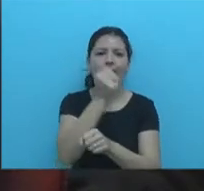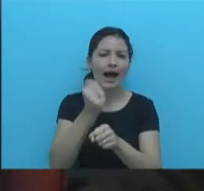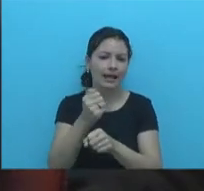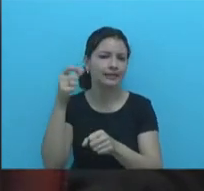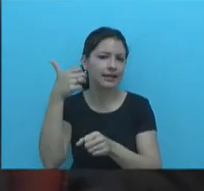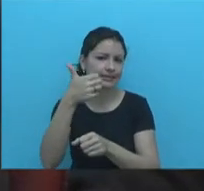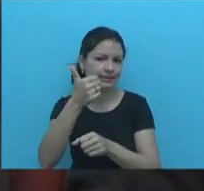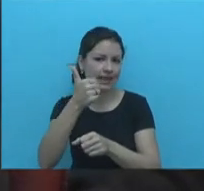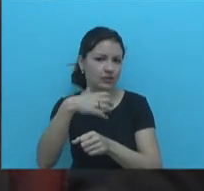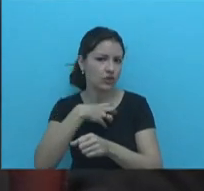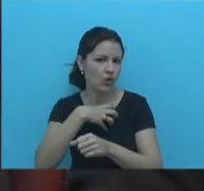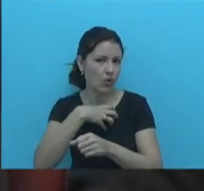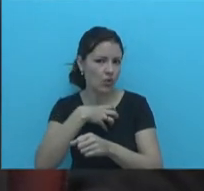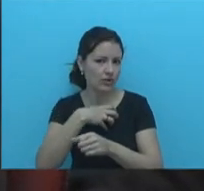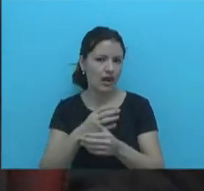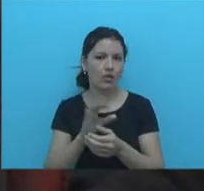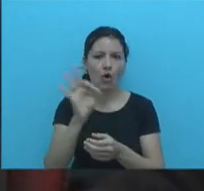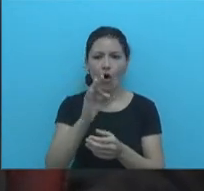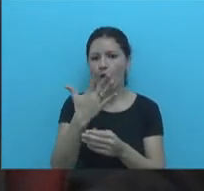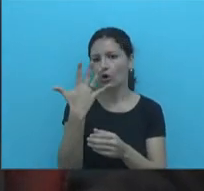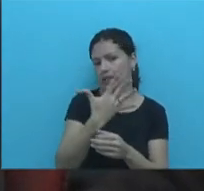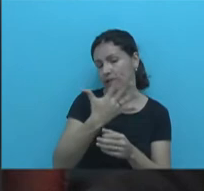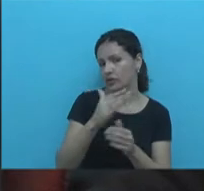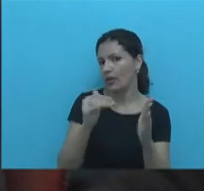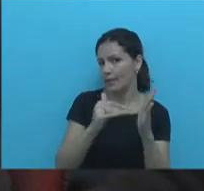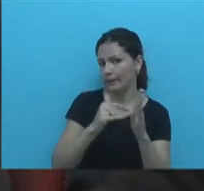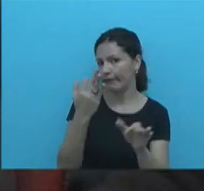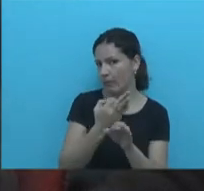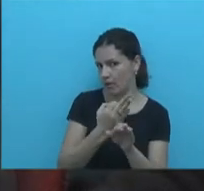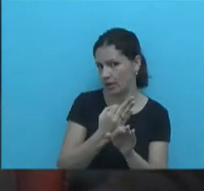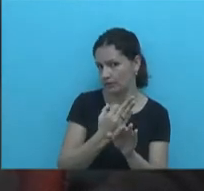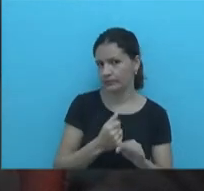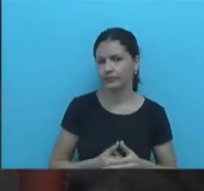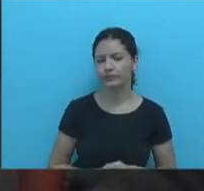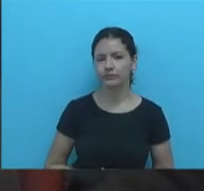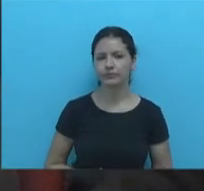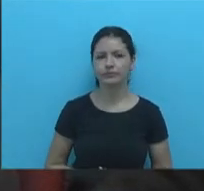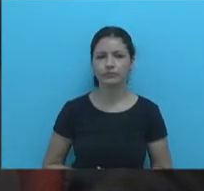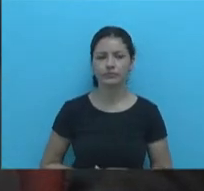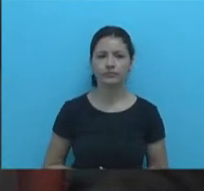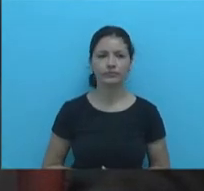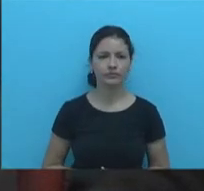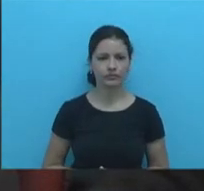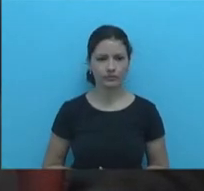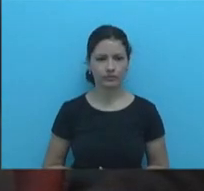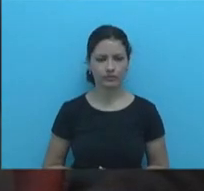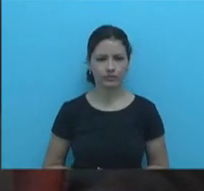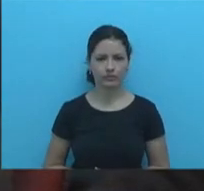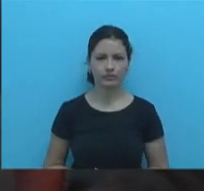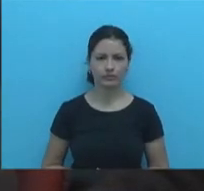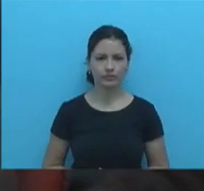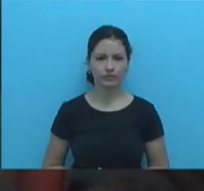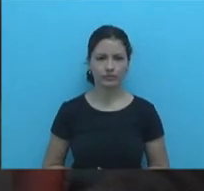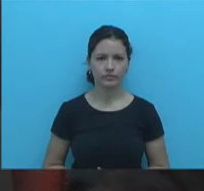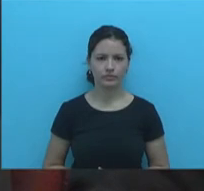año. O quinto, su defecto. O en quinto. Tiene la palabra la diputada. ¿Los cursos vendrían a